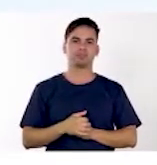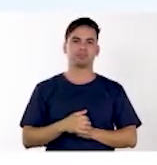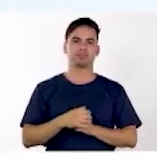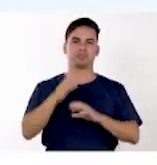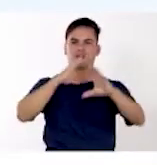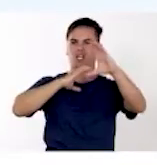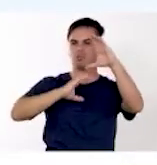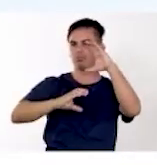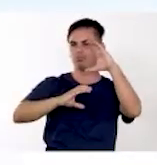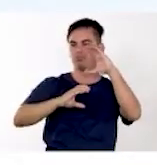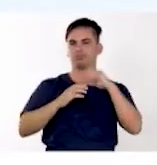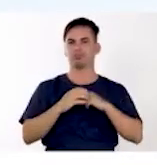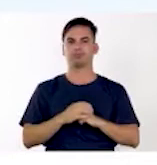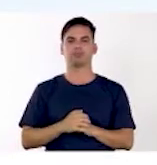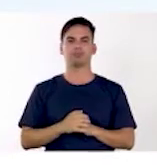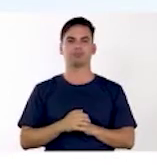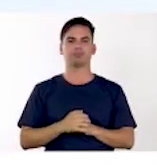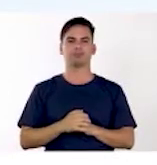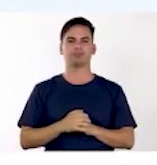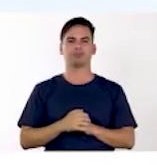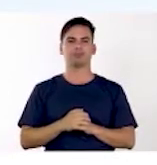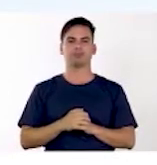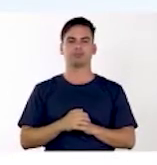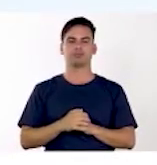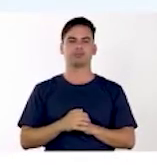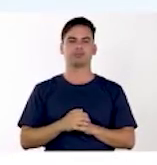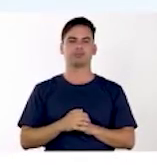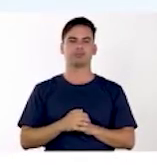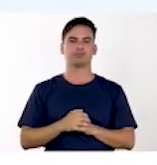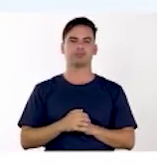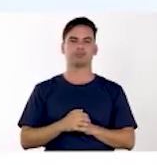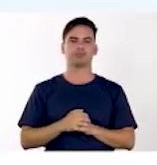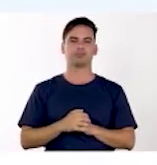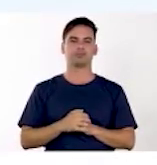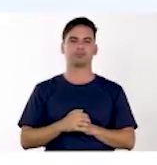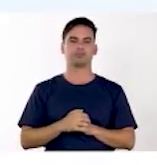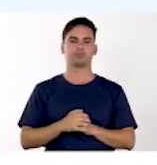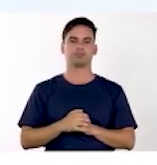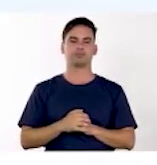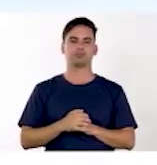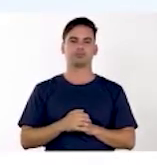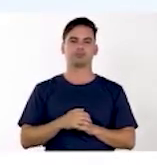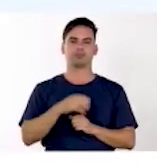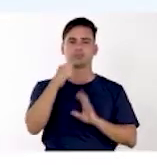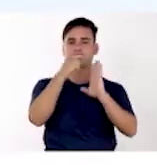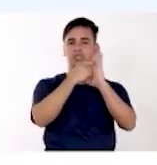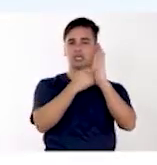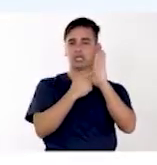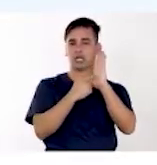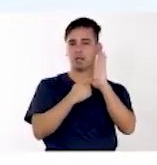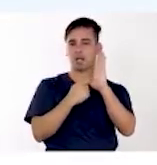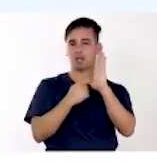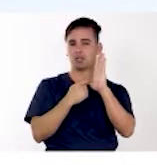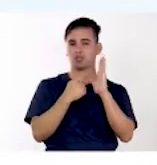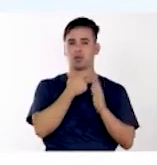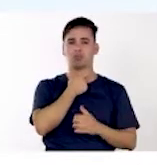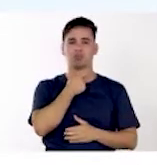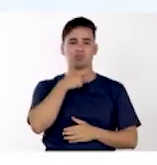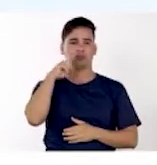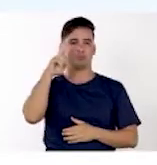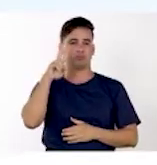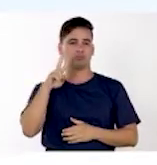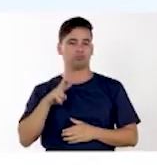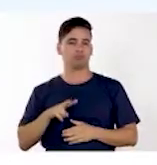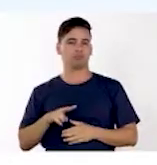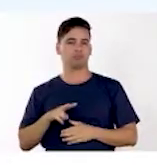incomunicación, con ese rechazo que me están haciendo. El elemento autobiográfico, que está dado por esa